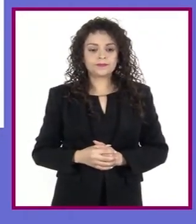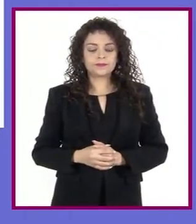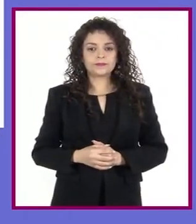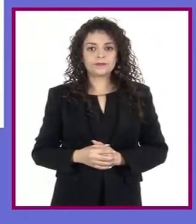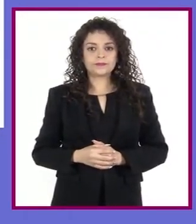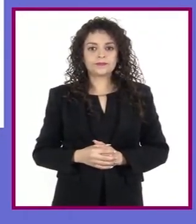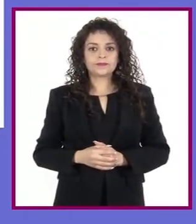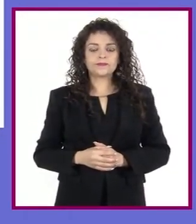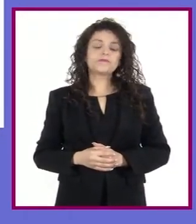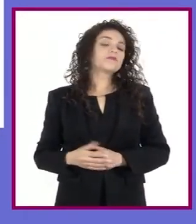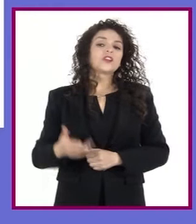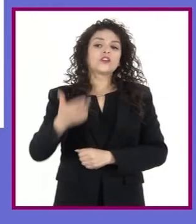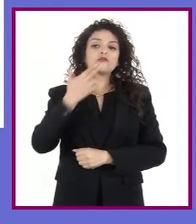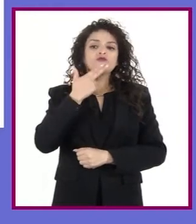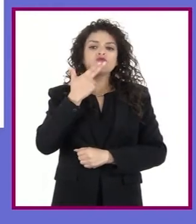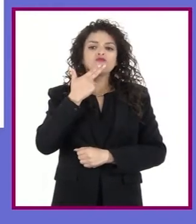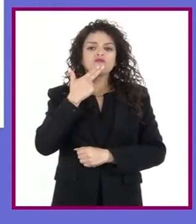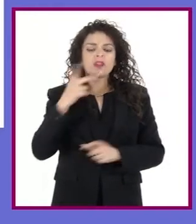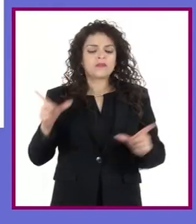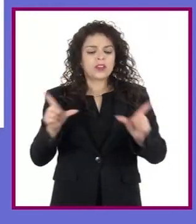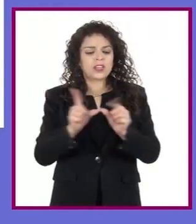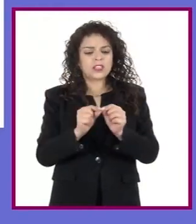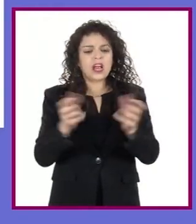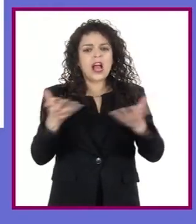¿Para qué nos sirve elaborar un resumen?